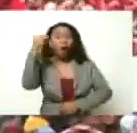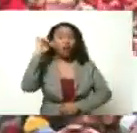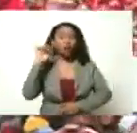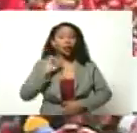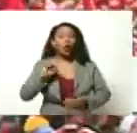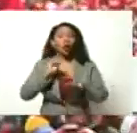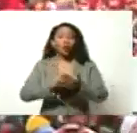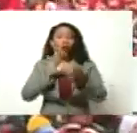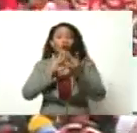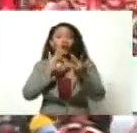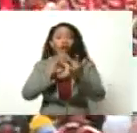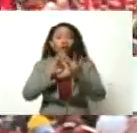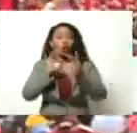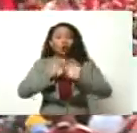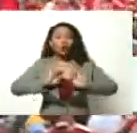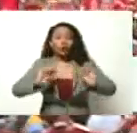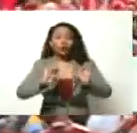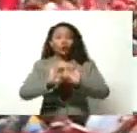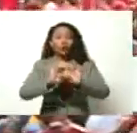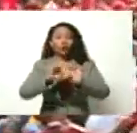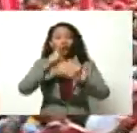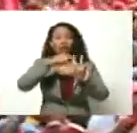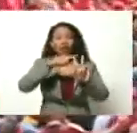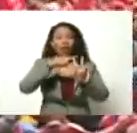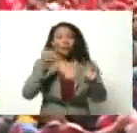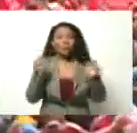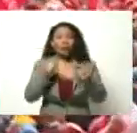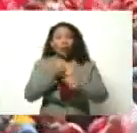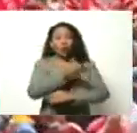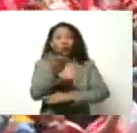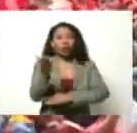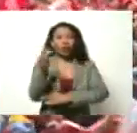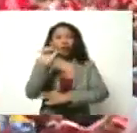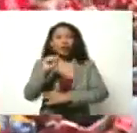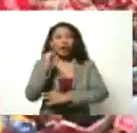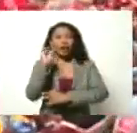esto retornamos nuevamente a los estudios desde medias les reportó para ustedes ahí Rivas